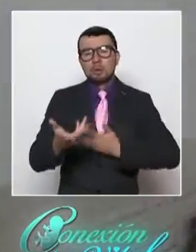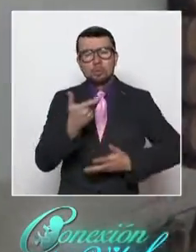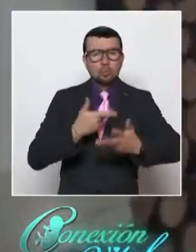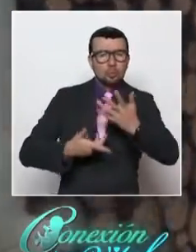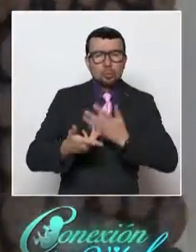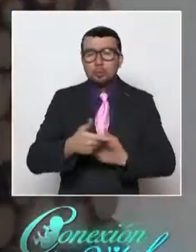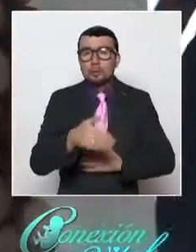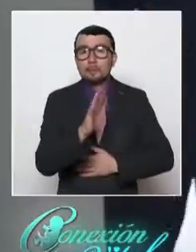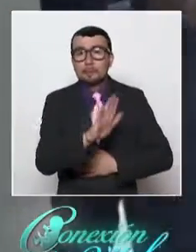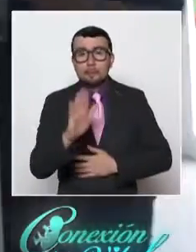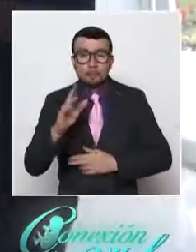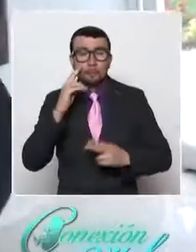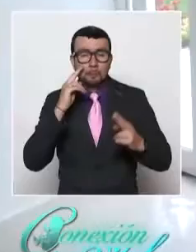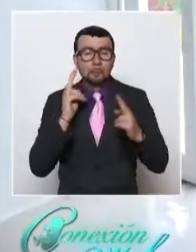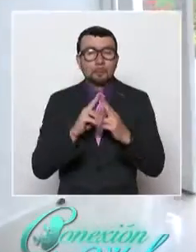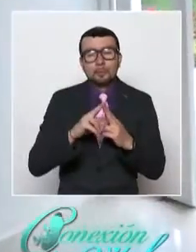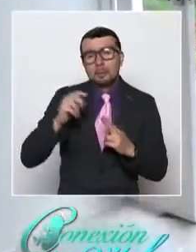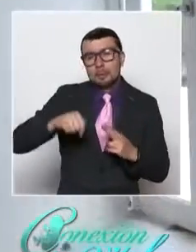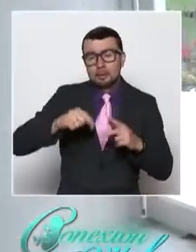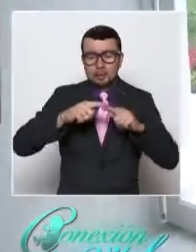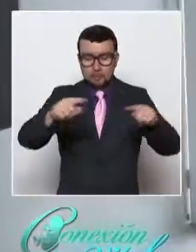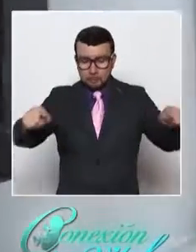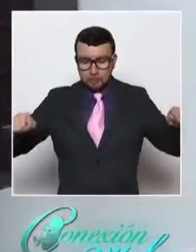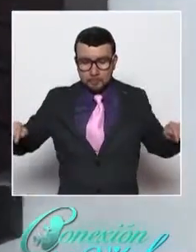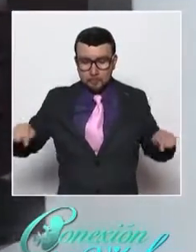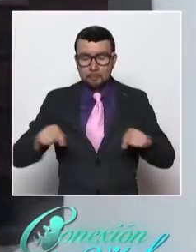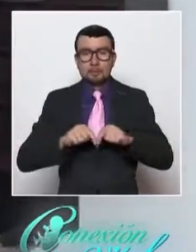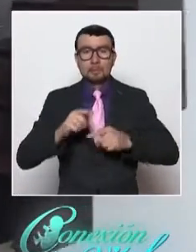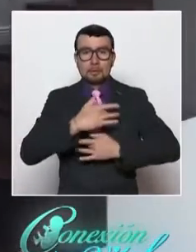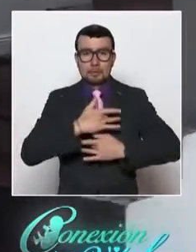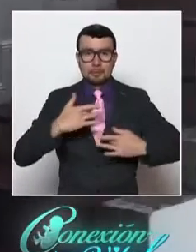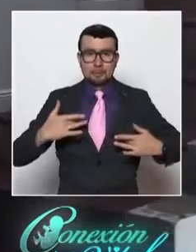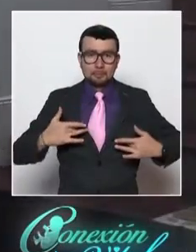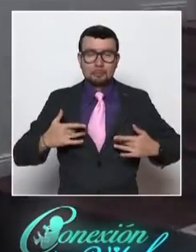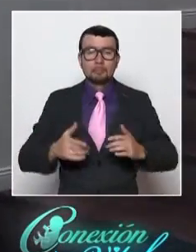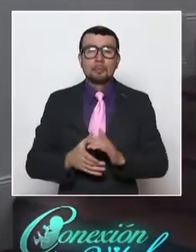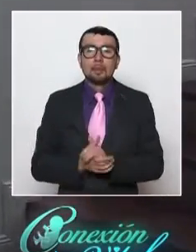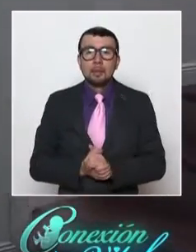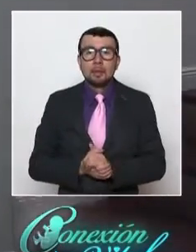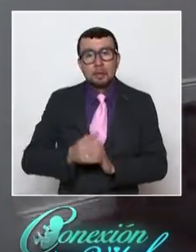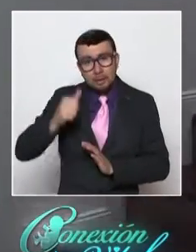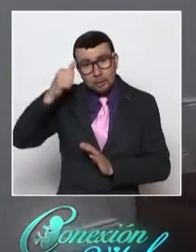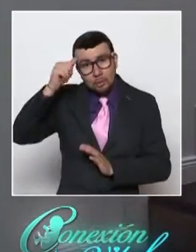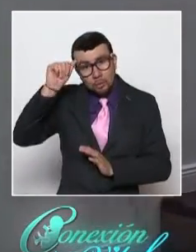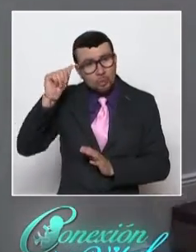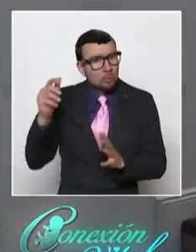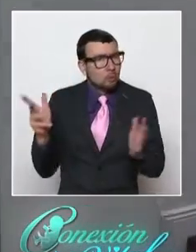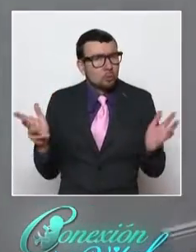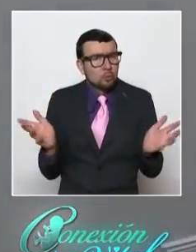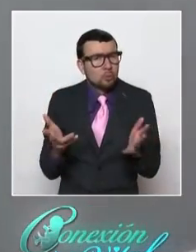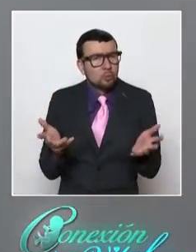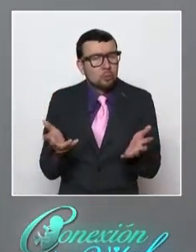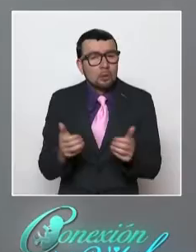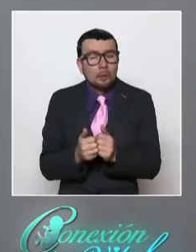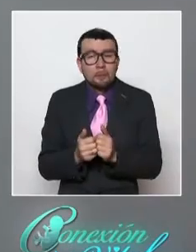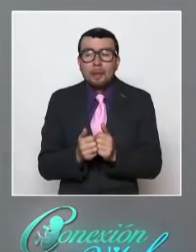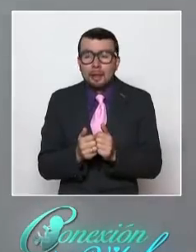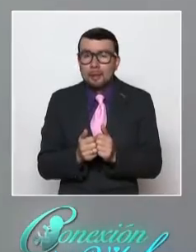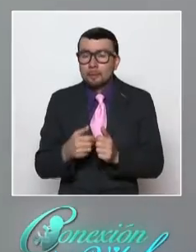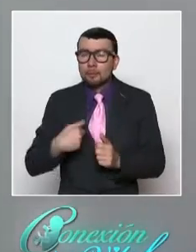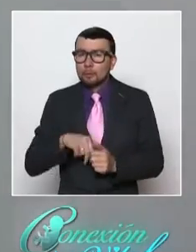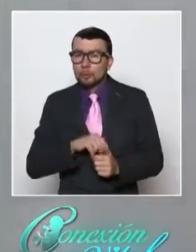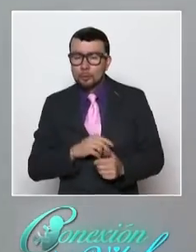todos ustedes en nuestro parque de la salud. Recuerden que nosotros quisimos hacer